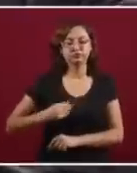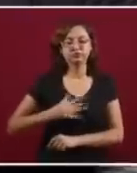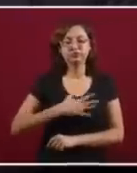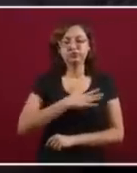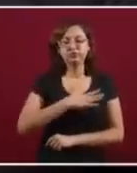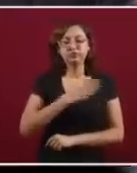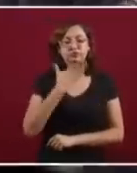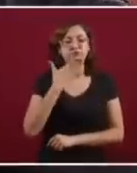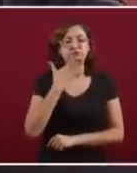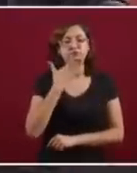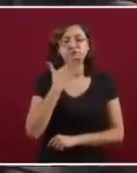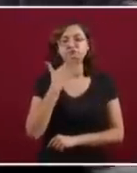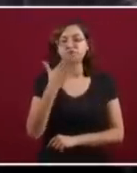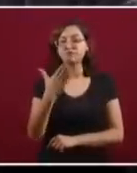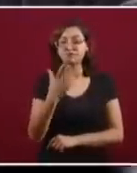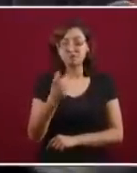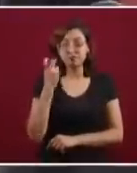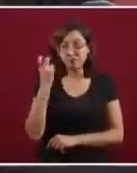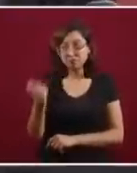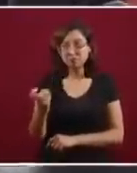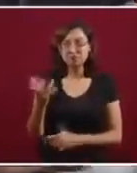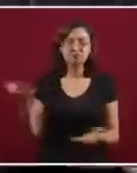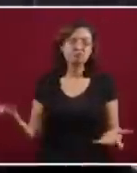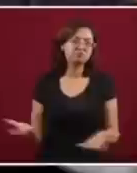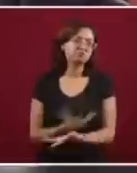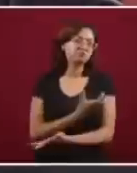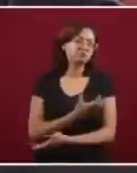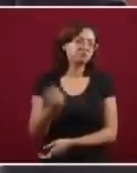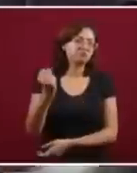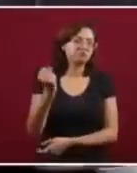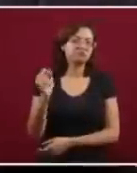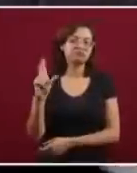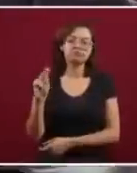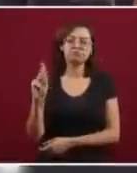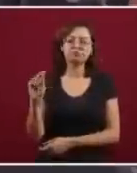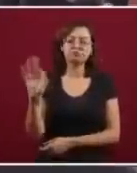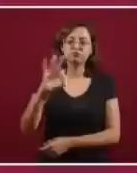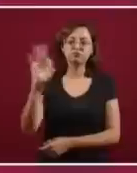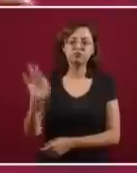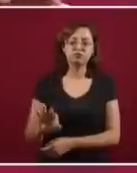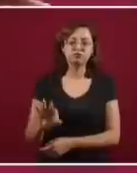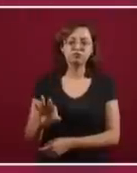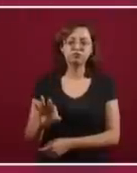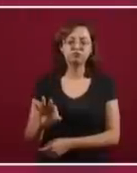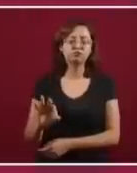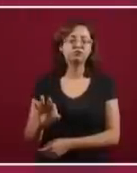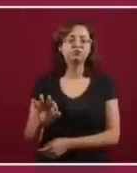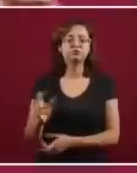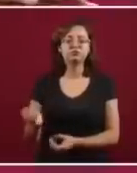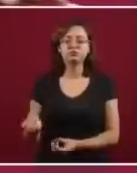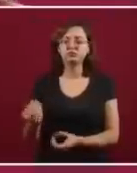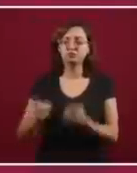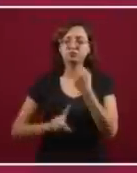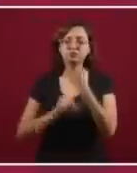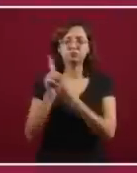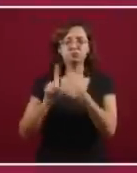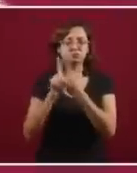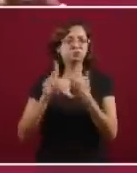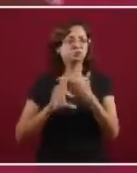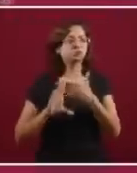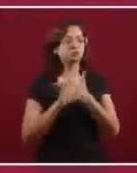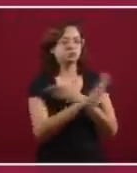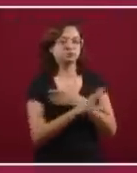ese es 80% hablando en términos cuantitativos para enfrentar el problema